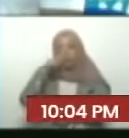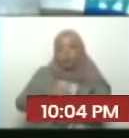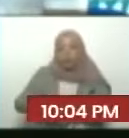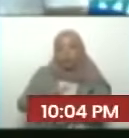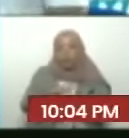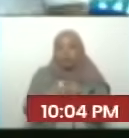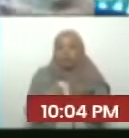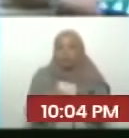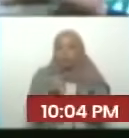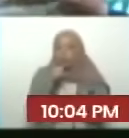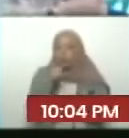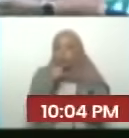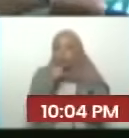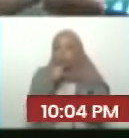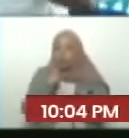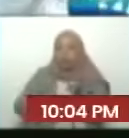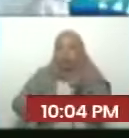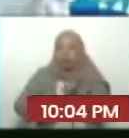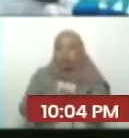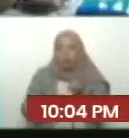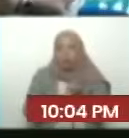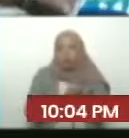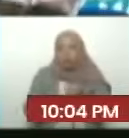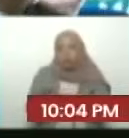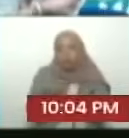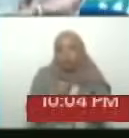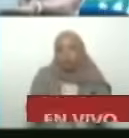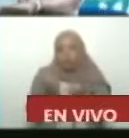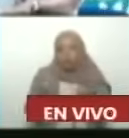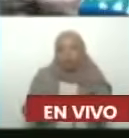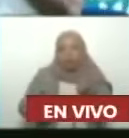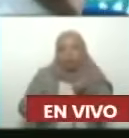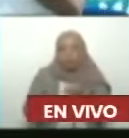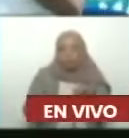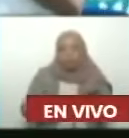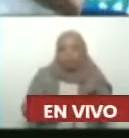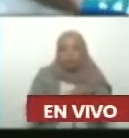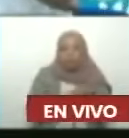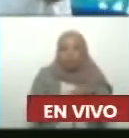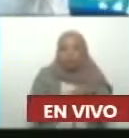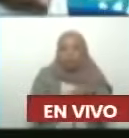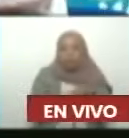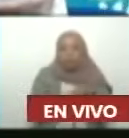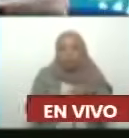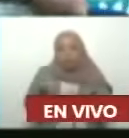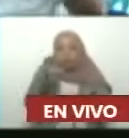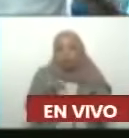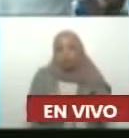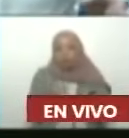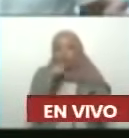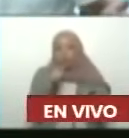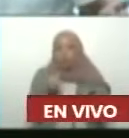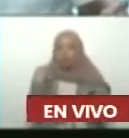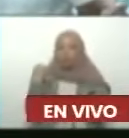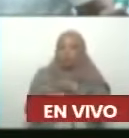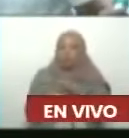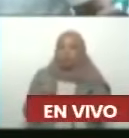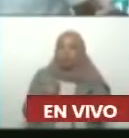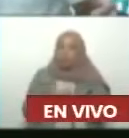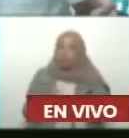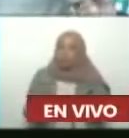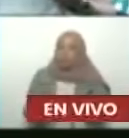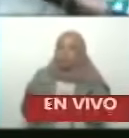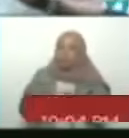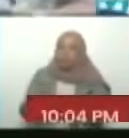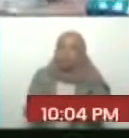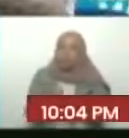tener ese apoyo, que cada gobernador tenga ese apoyo en su estado, como lo tuve con la